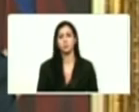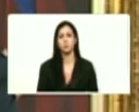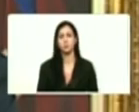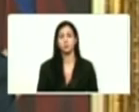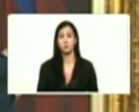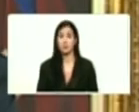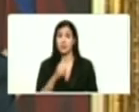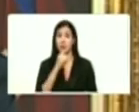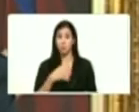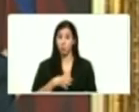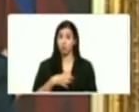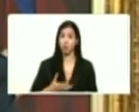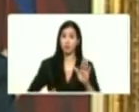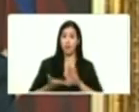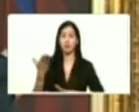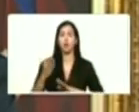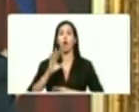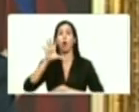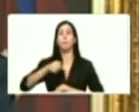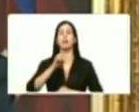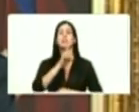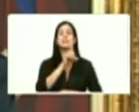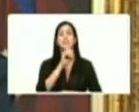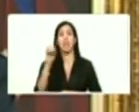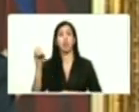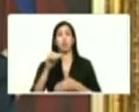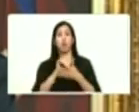quien podía salir y comprar 100 dólares nadie